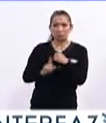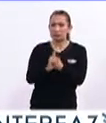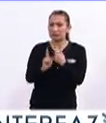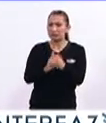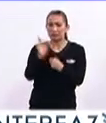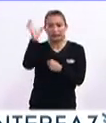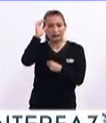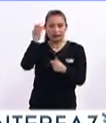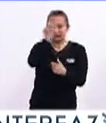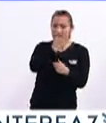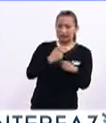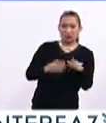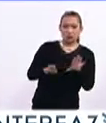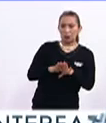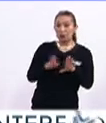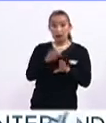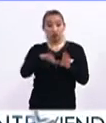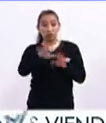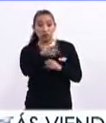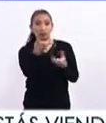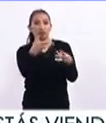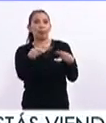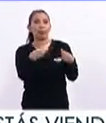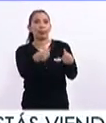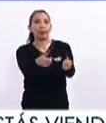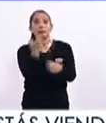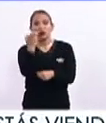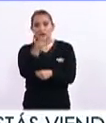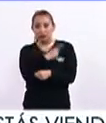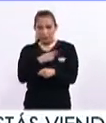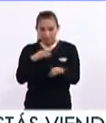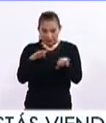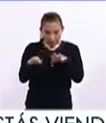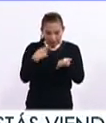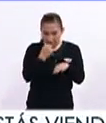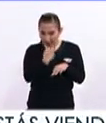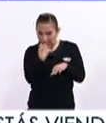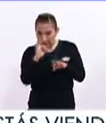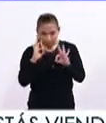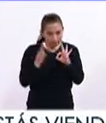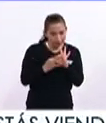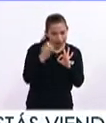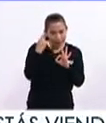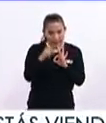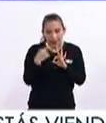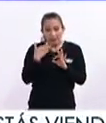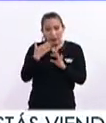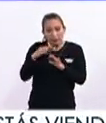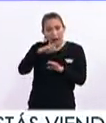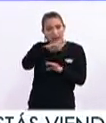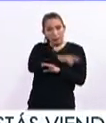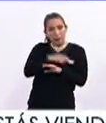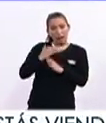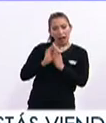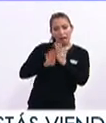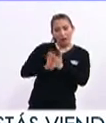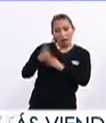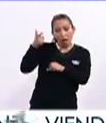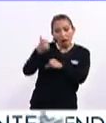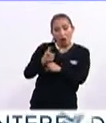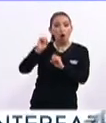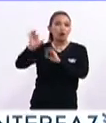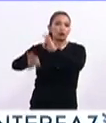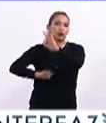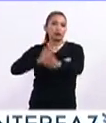problema científico, pero también social y económico, por lo que se debe trabajar en medicamentos adecuados y efectivos para prevenirlo, detectarlo